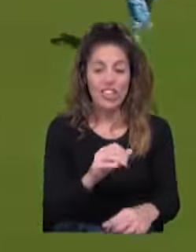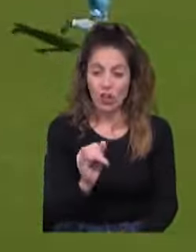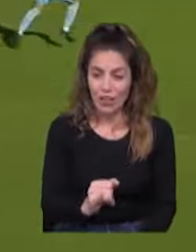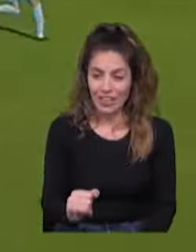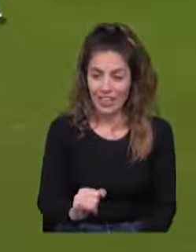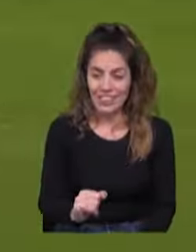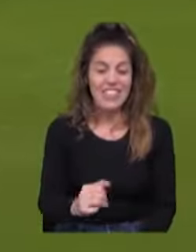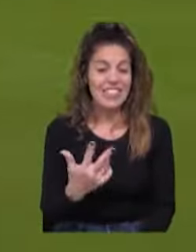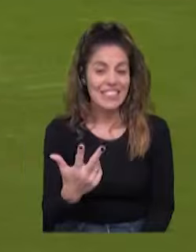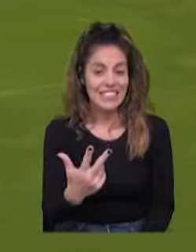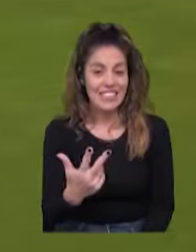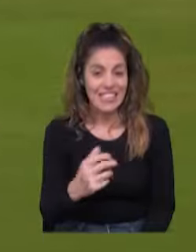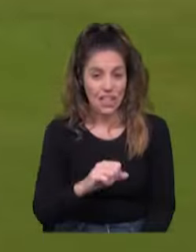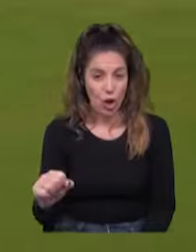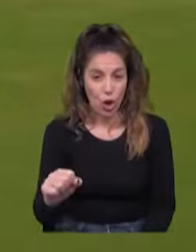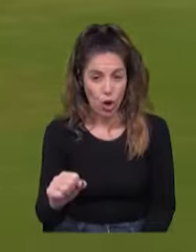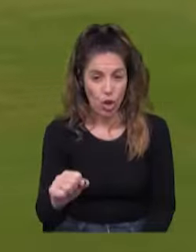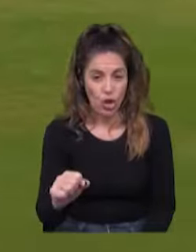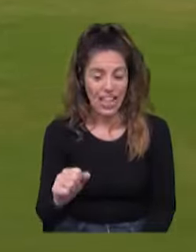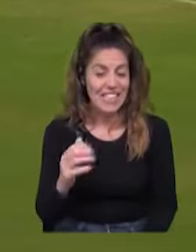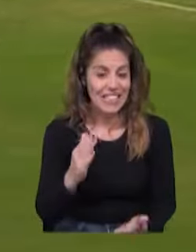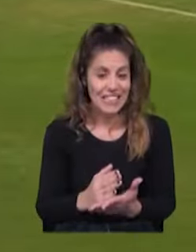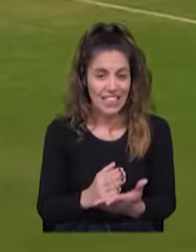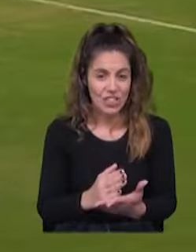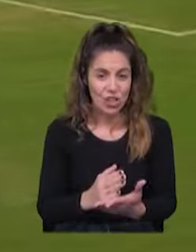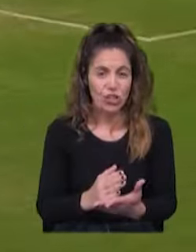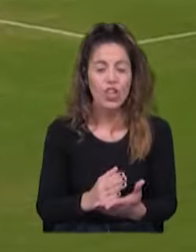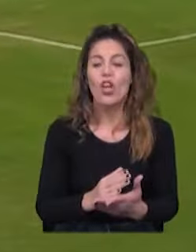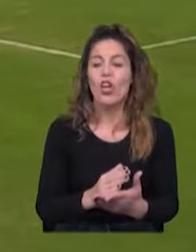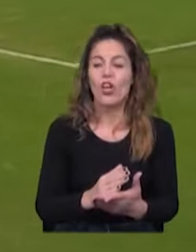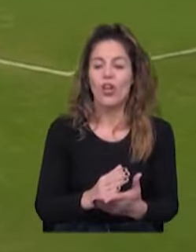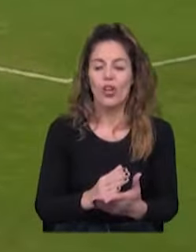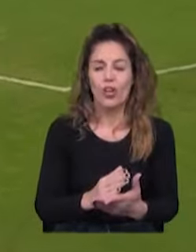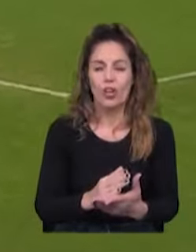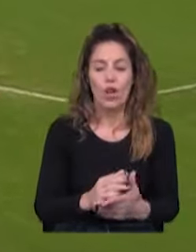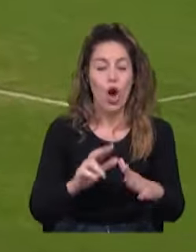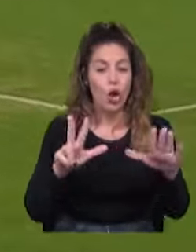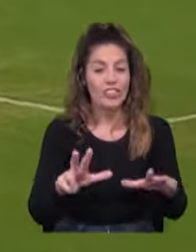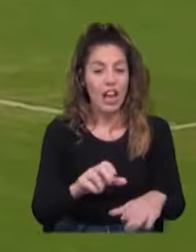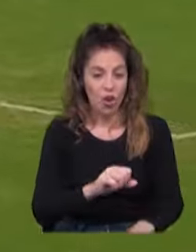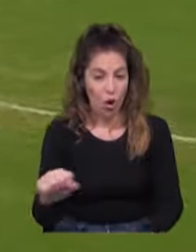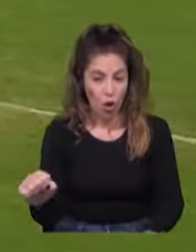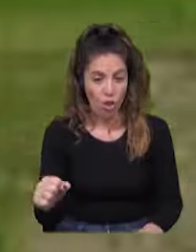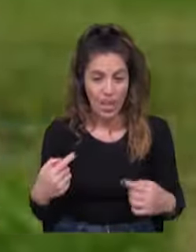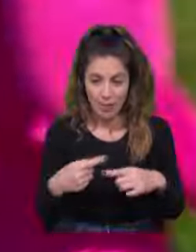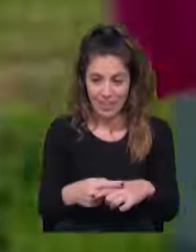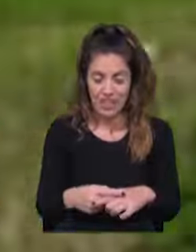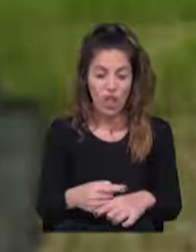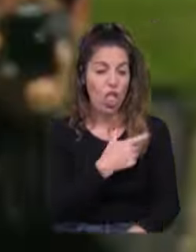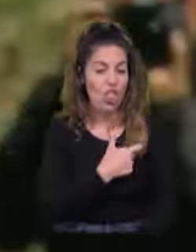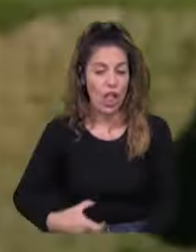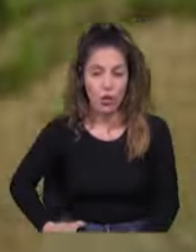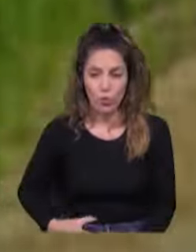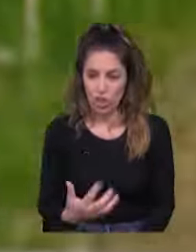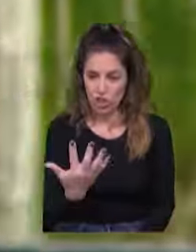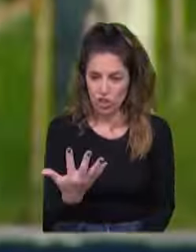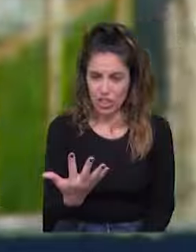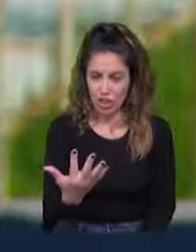hatrick sentenció el partido y marcó el octavo gol del partido danubio 5